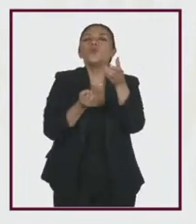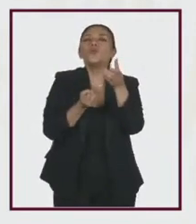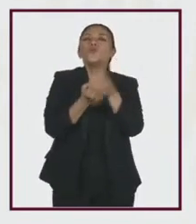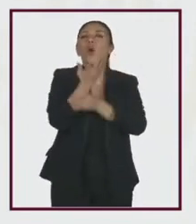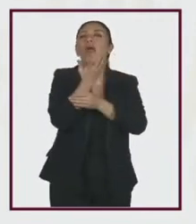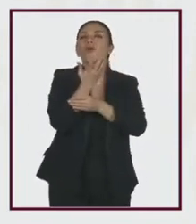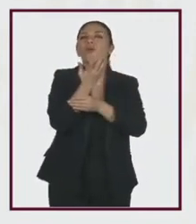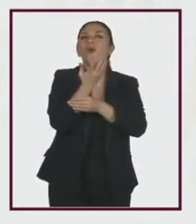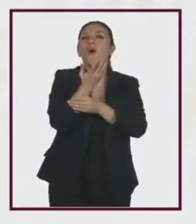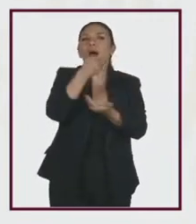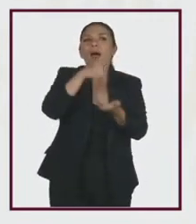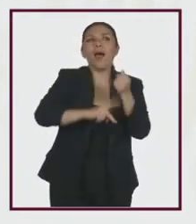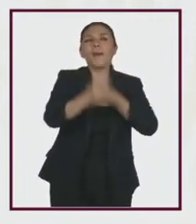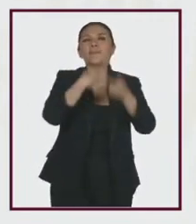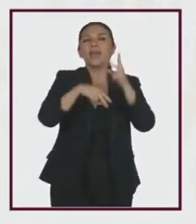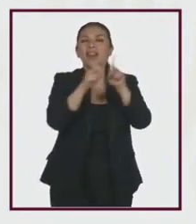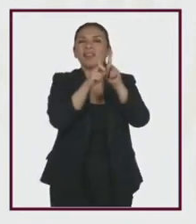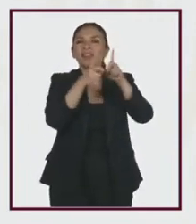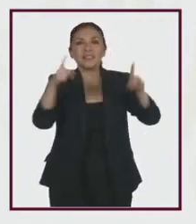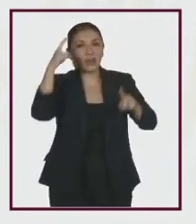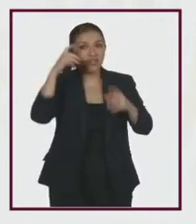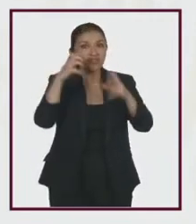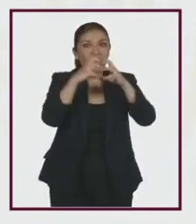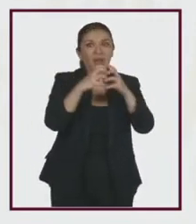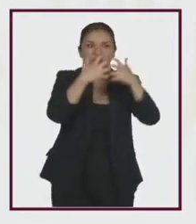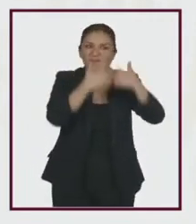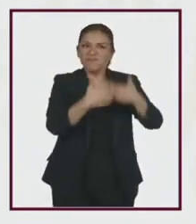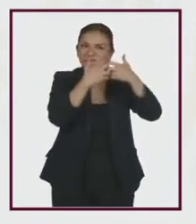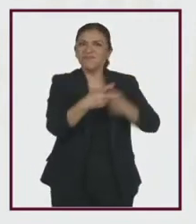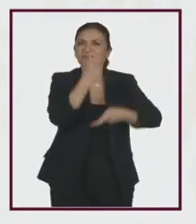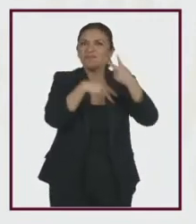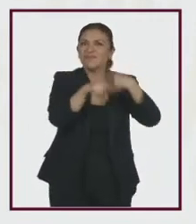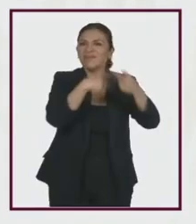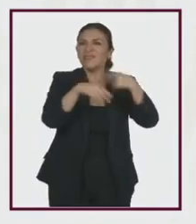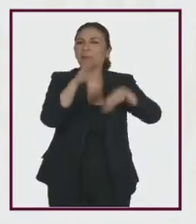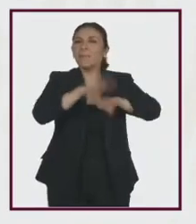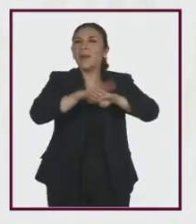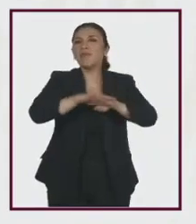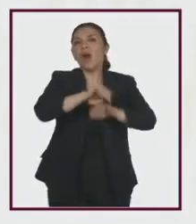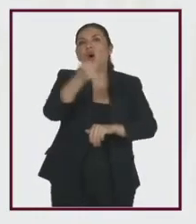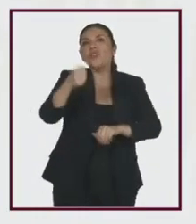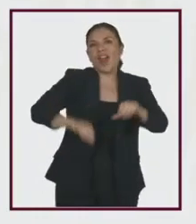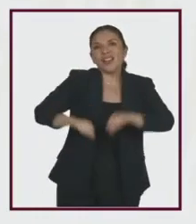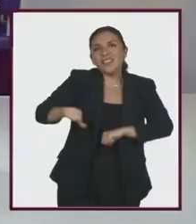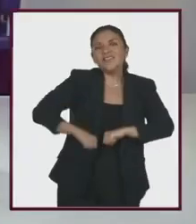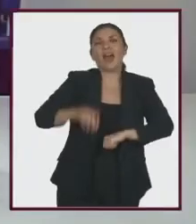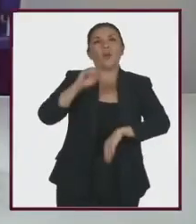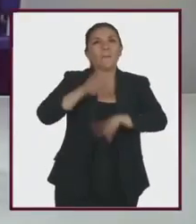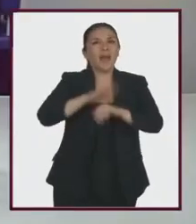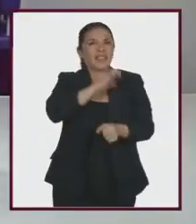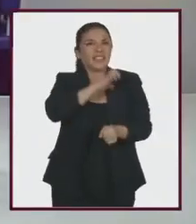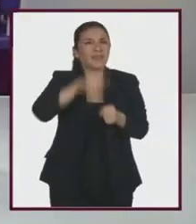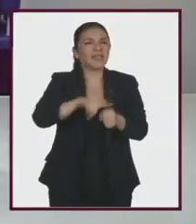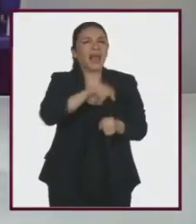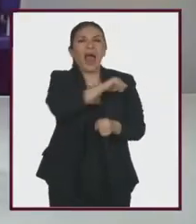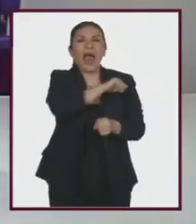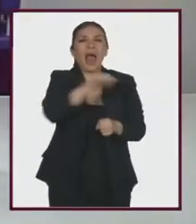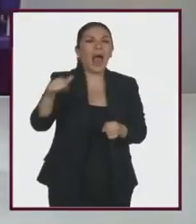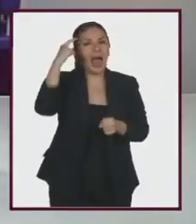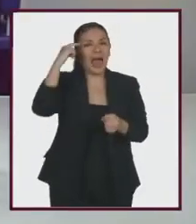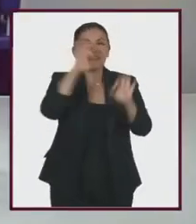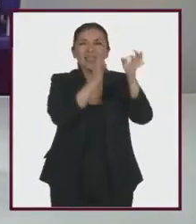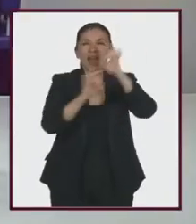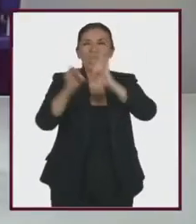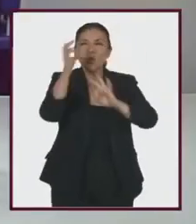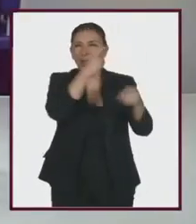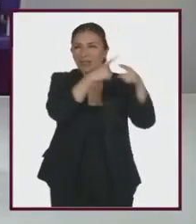boom de desarrollo cerebral, donde empezamos nuevamente a tener mayor actividad, mayor especialización de las células del cerebro,